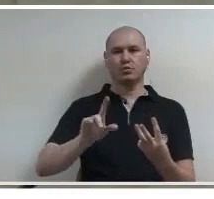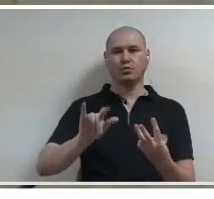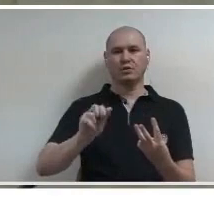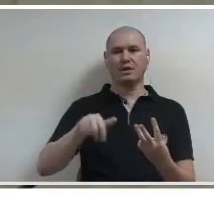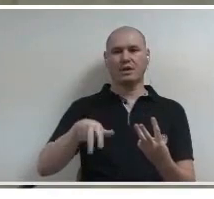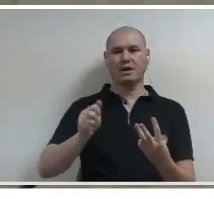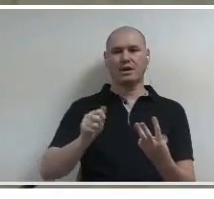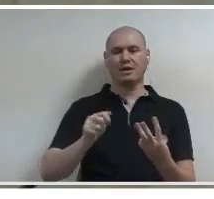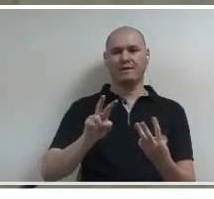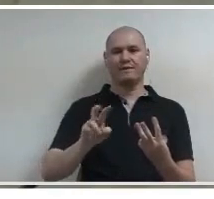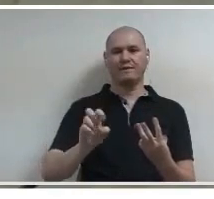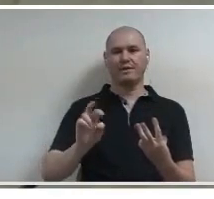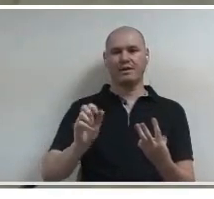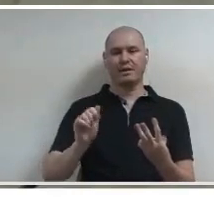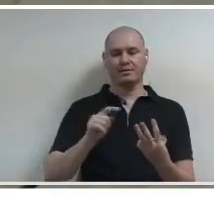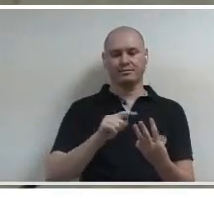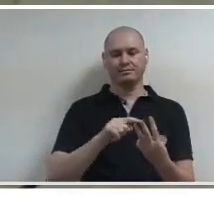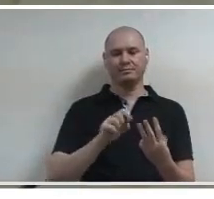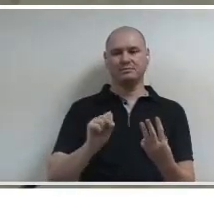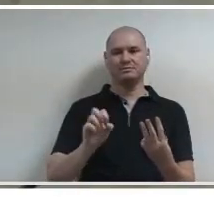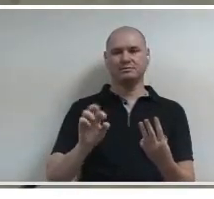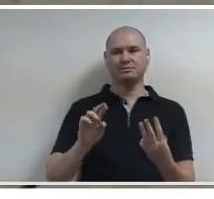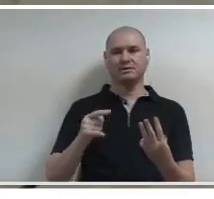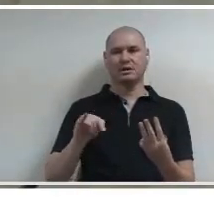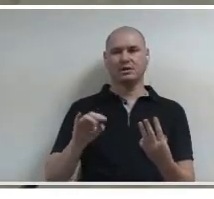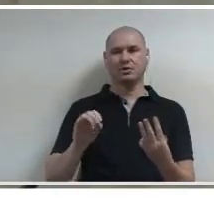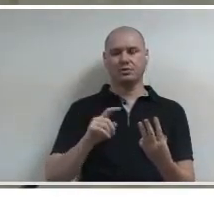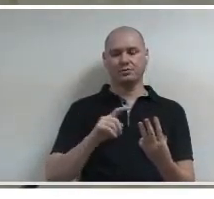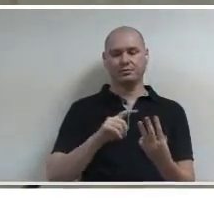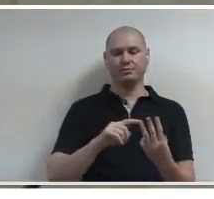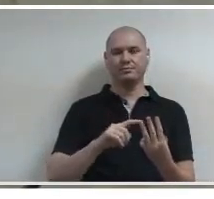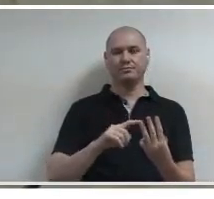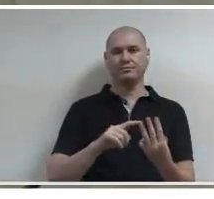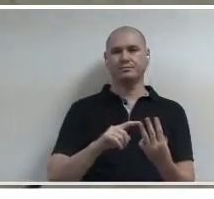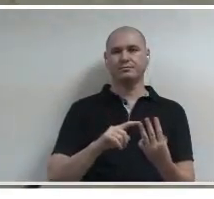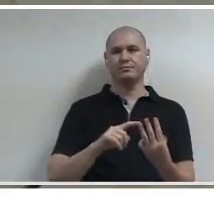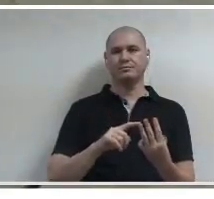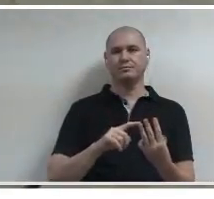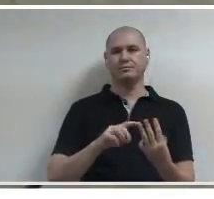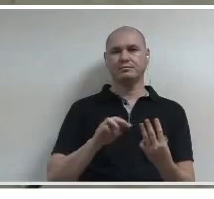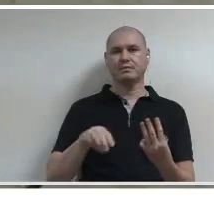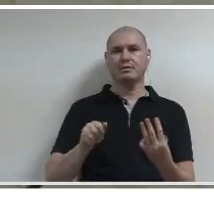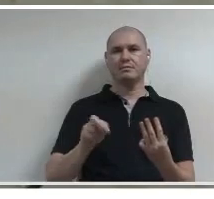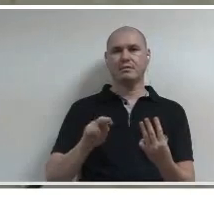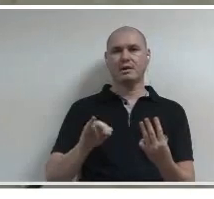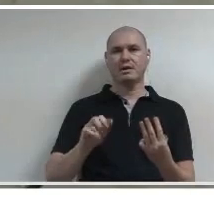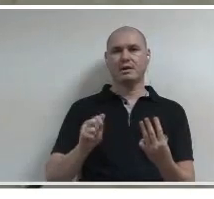Terna Peoína Juliana Valentina, abogado Sergio Luis Noguera Arce,